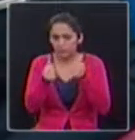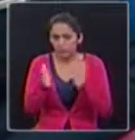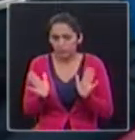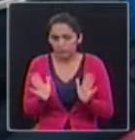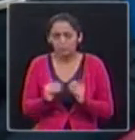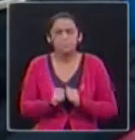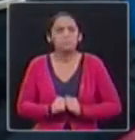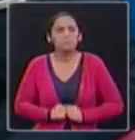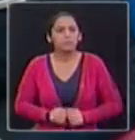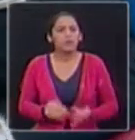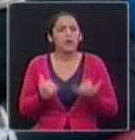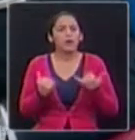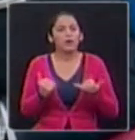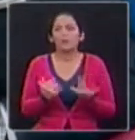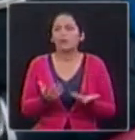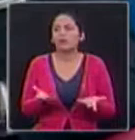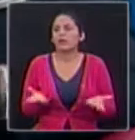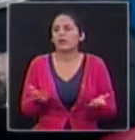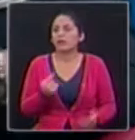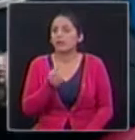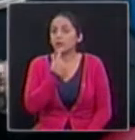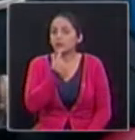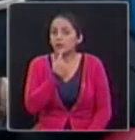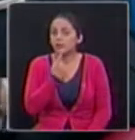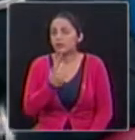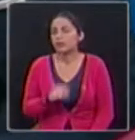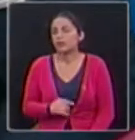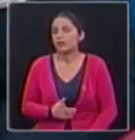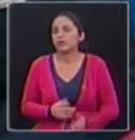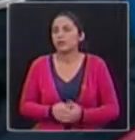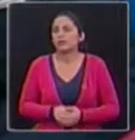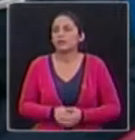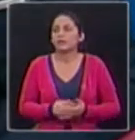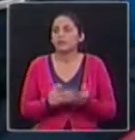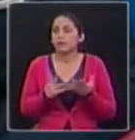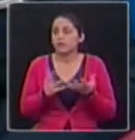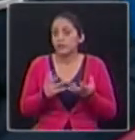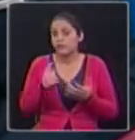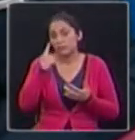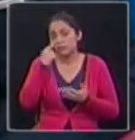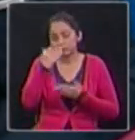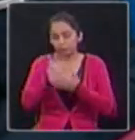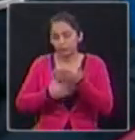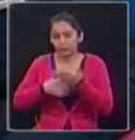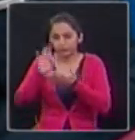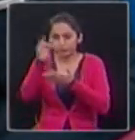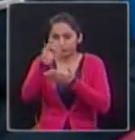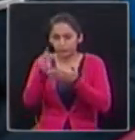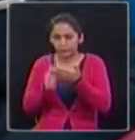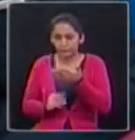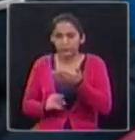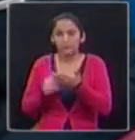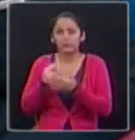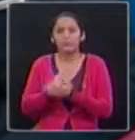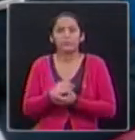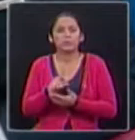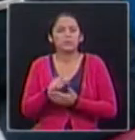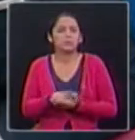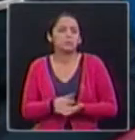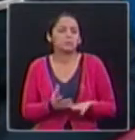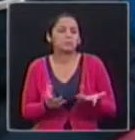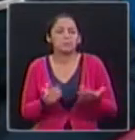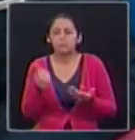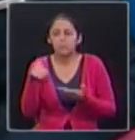intención es querer presentar una reforma presupuestaria en 24 mil millones. Nosotros consideramos, no de